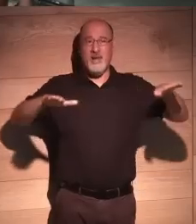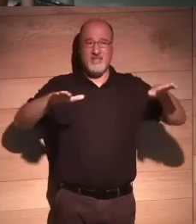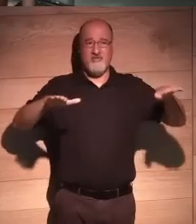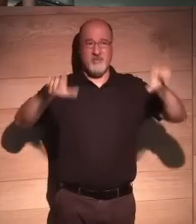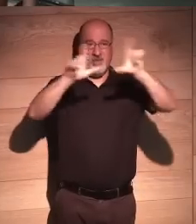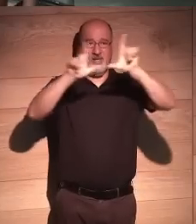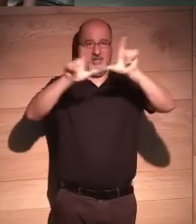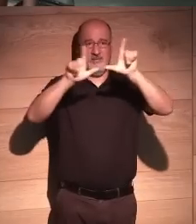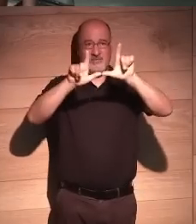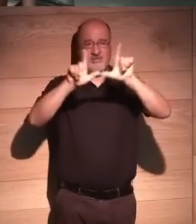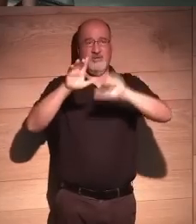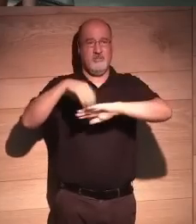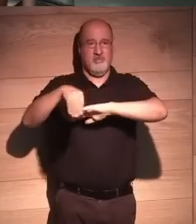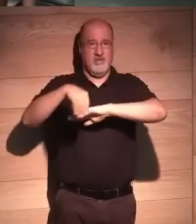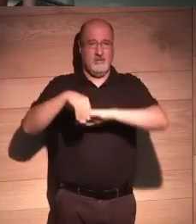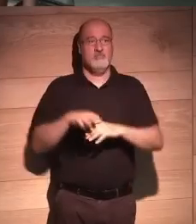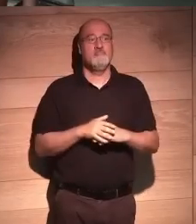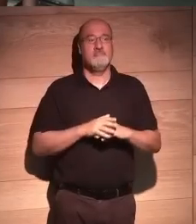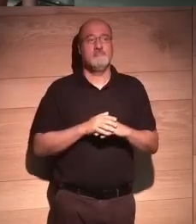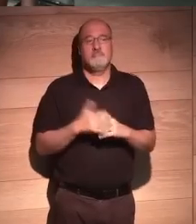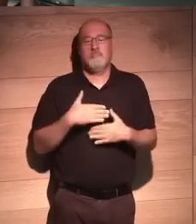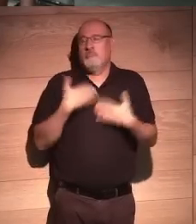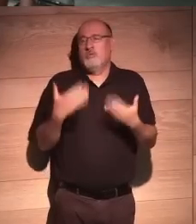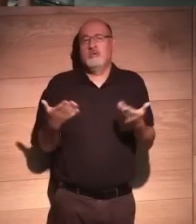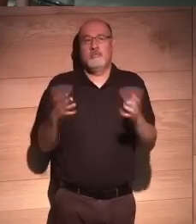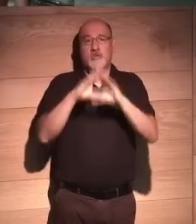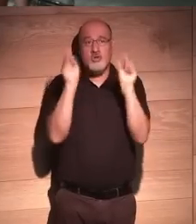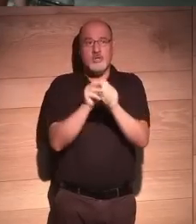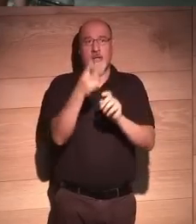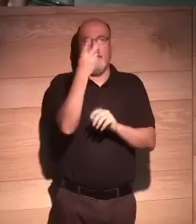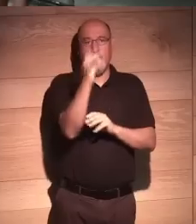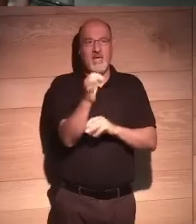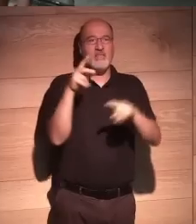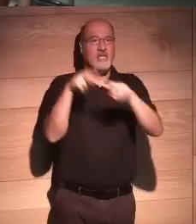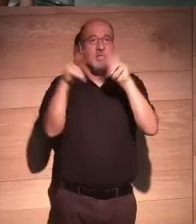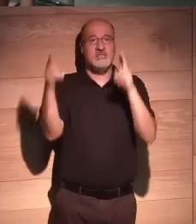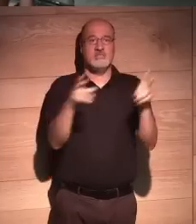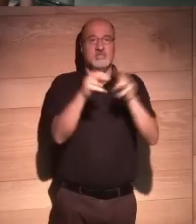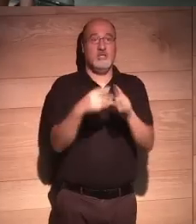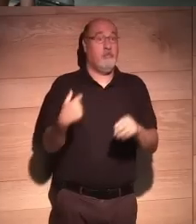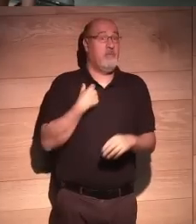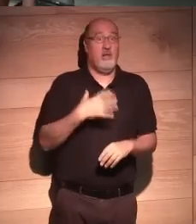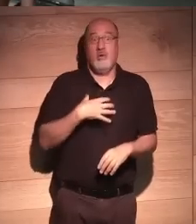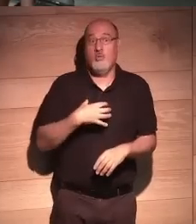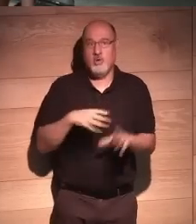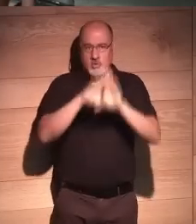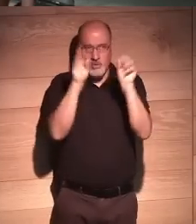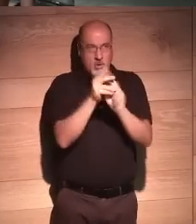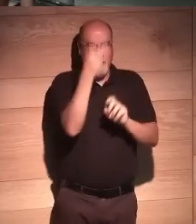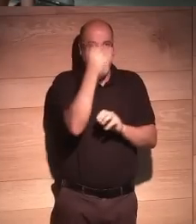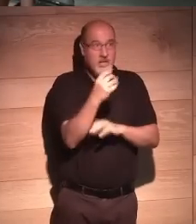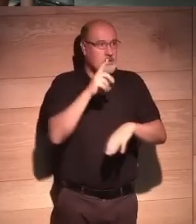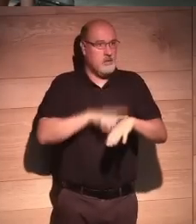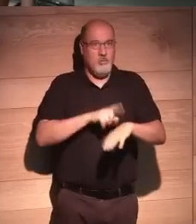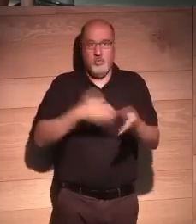culturales, los programas de cualquier... Yo veo las 20 series que no te puedes perder. Joder, si no me puedo perder las 20, no tengo ya vida, no me